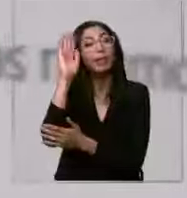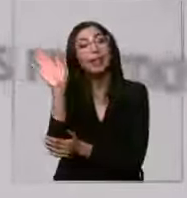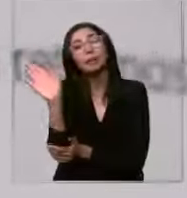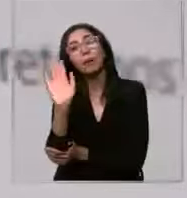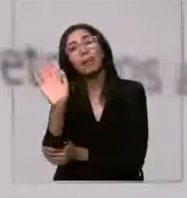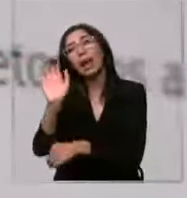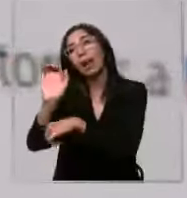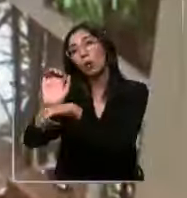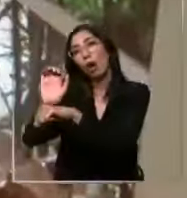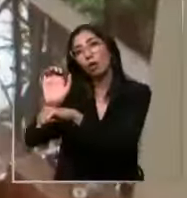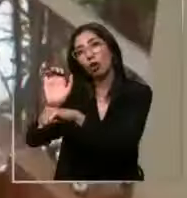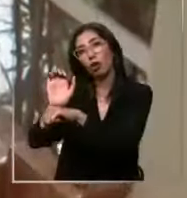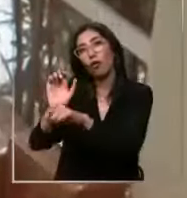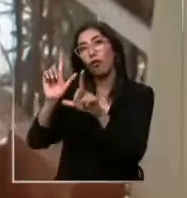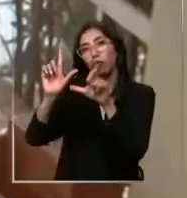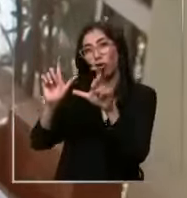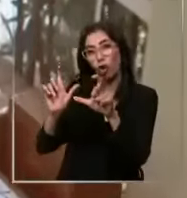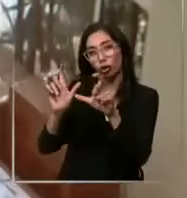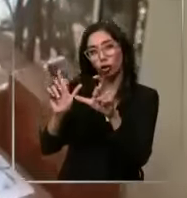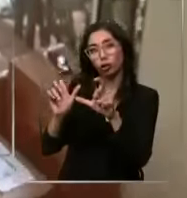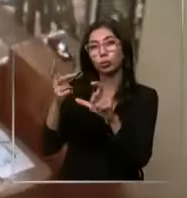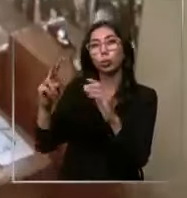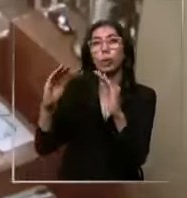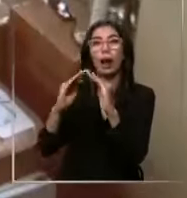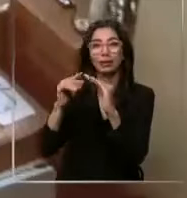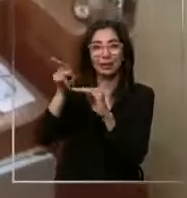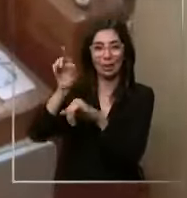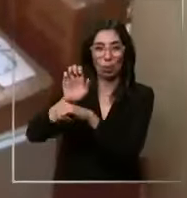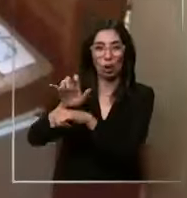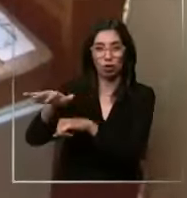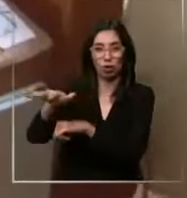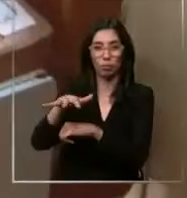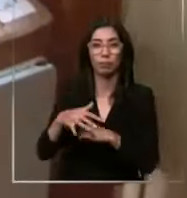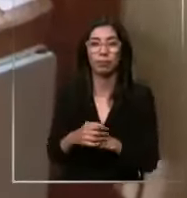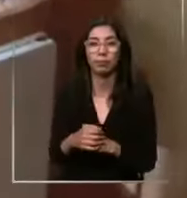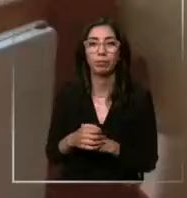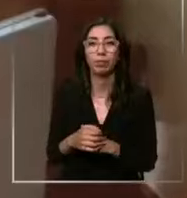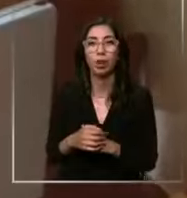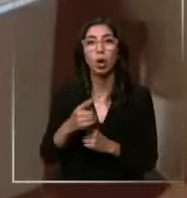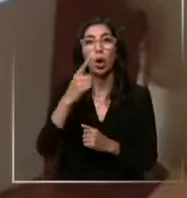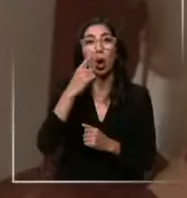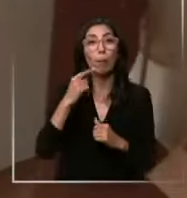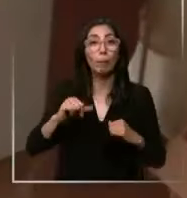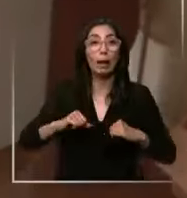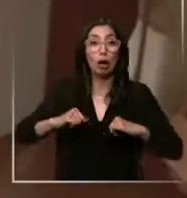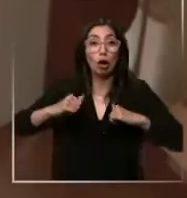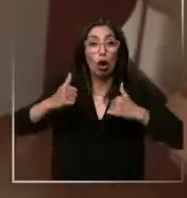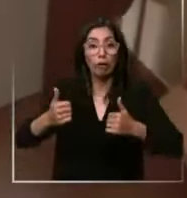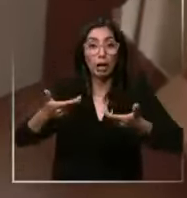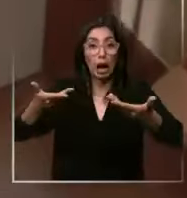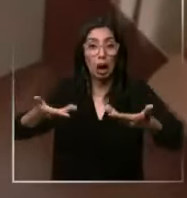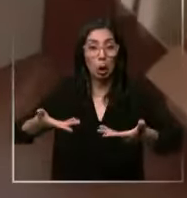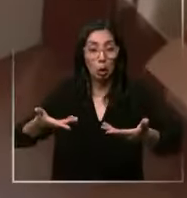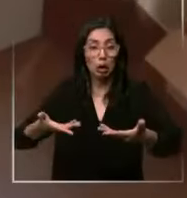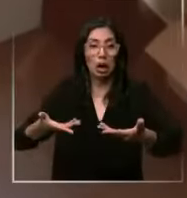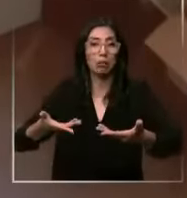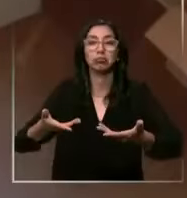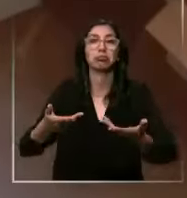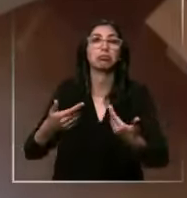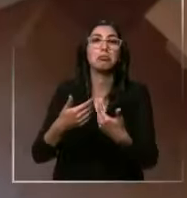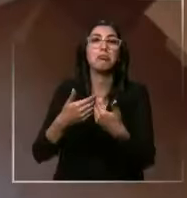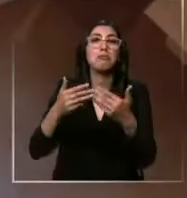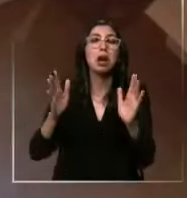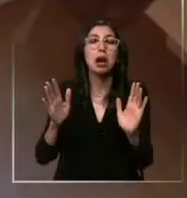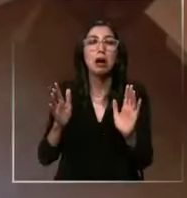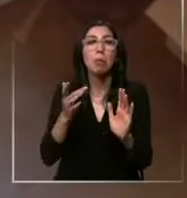de Ecuador con esta foto de su residencia en esa ciudad El joven No se encuentra con arraigo nacional porque la